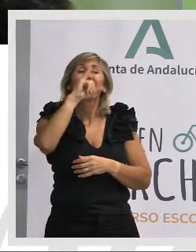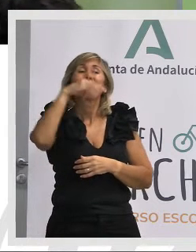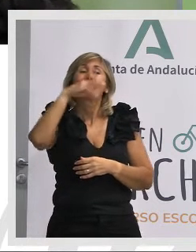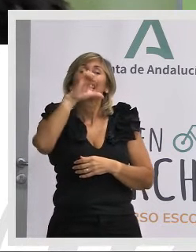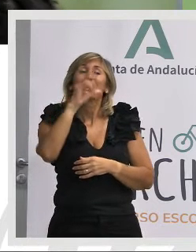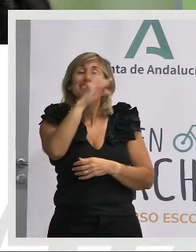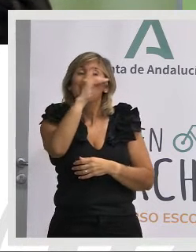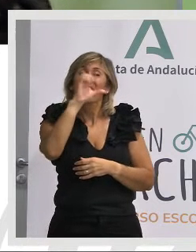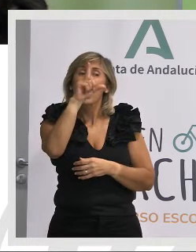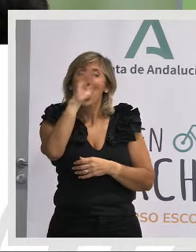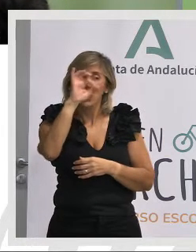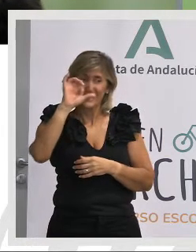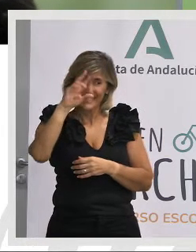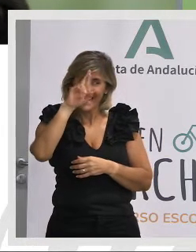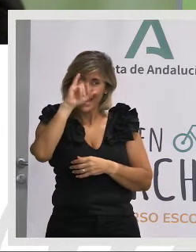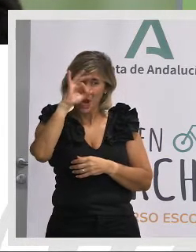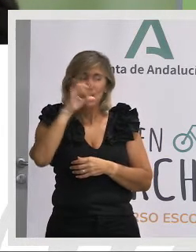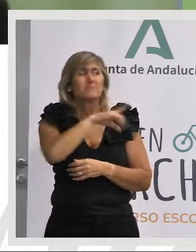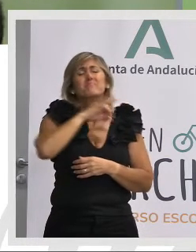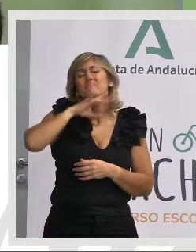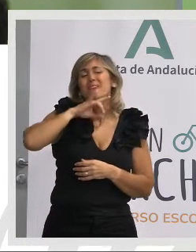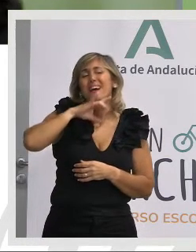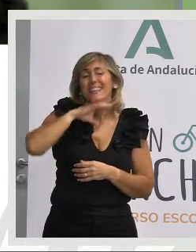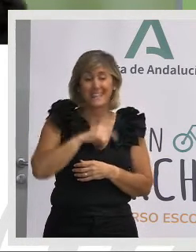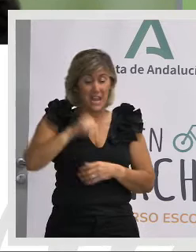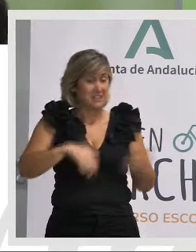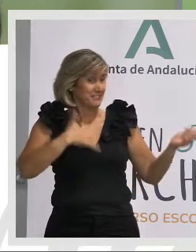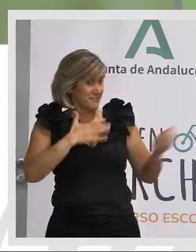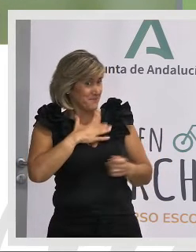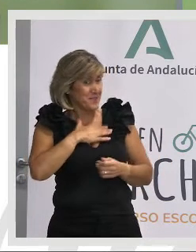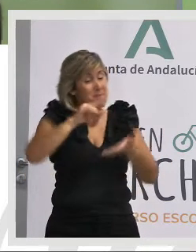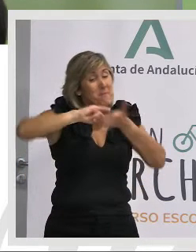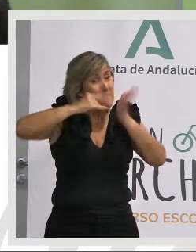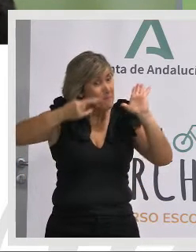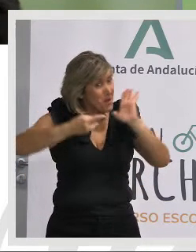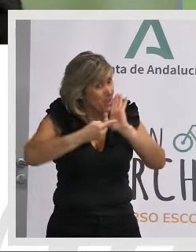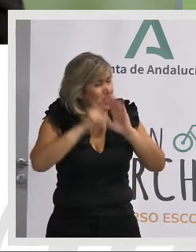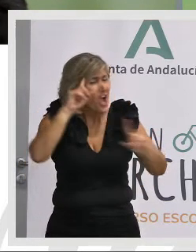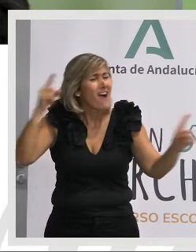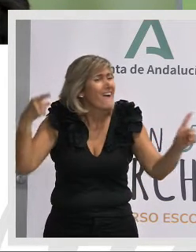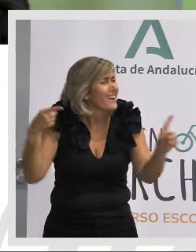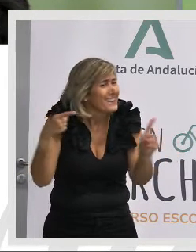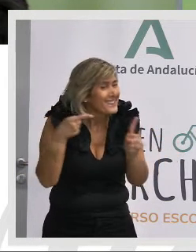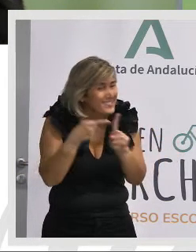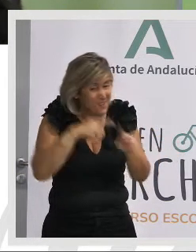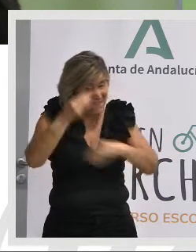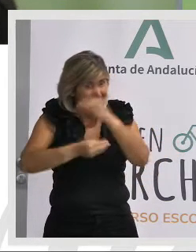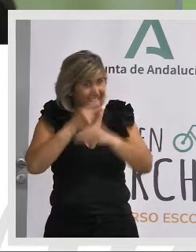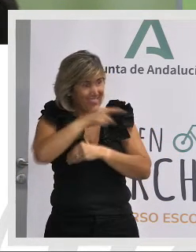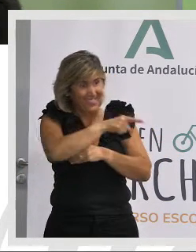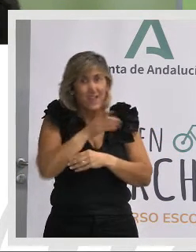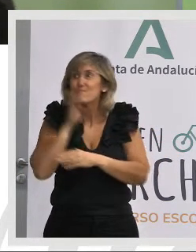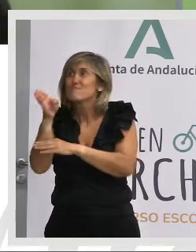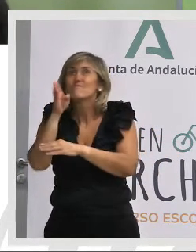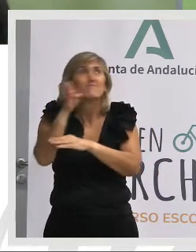Mairena del Aljarafe, Sevilla. Su proyecto y el mismo centro tienen como objetivo crear el hábito de desplazarse